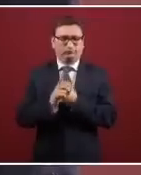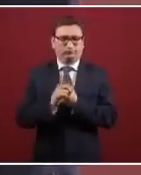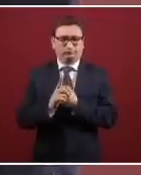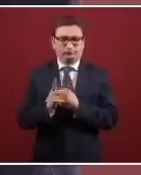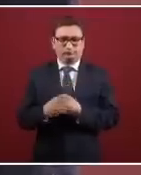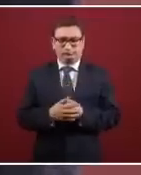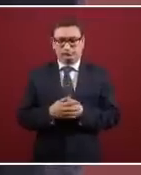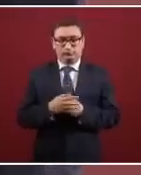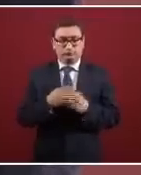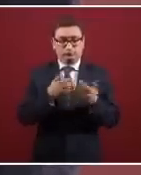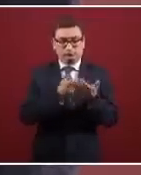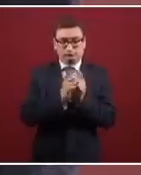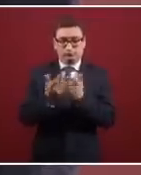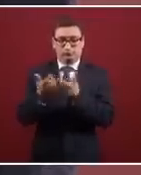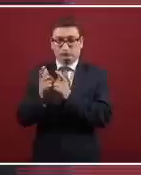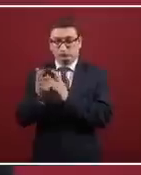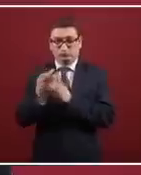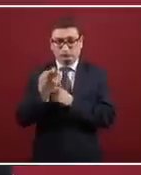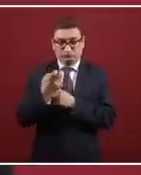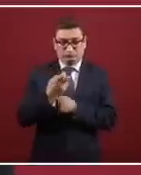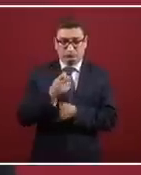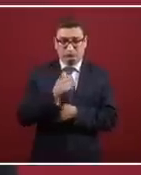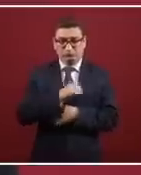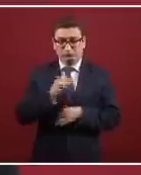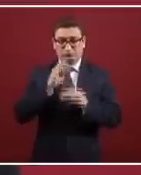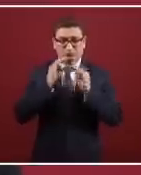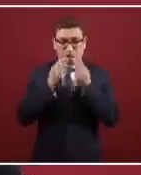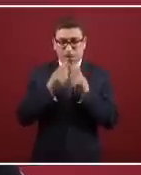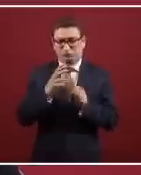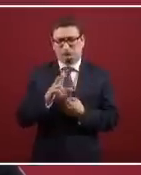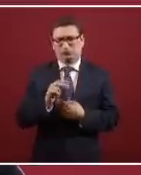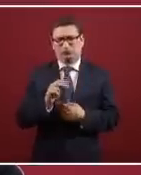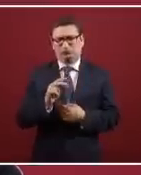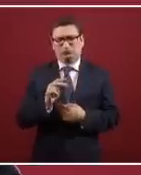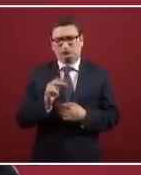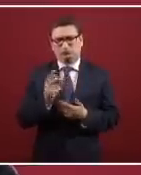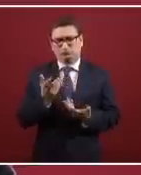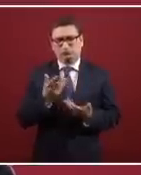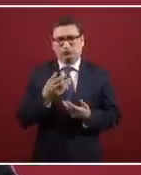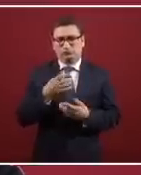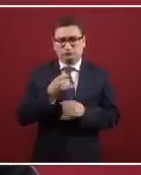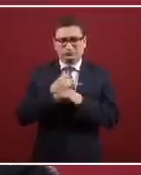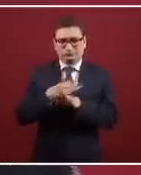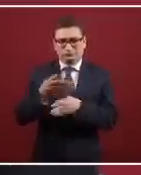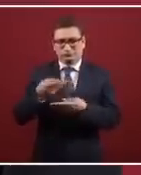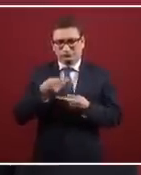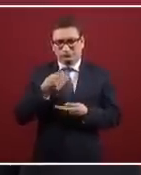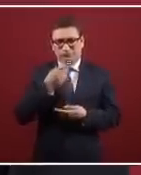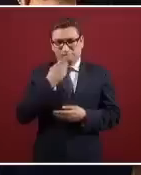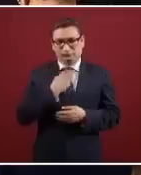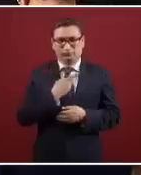necesariamente criminales, de acuerdo a lo que me informo. Claro, no son métodos